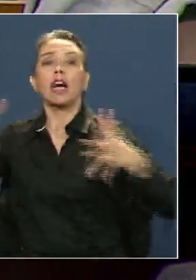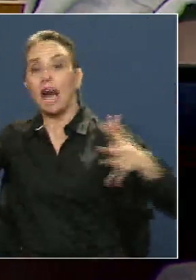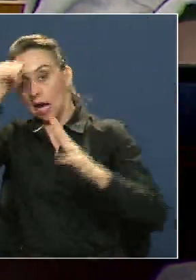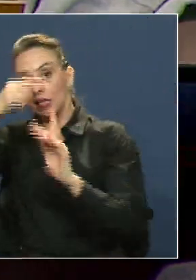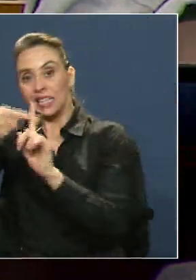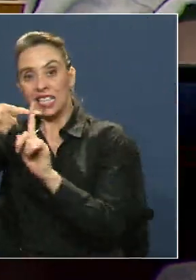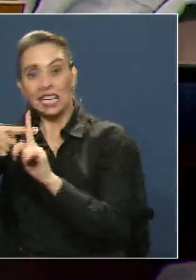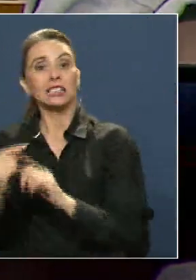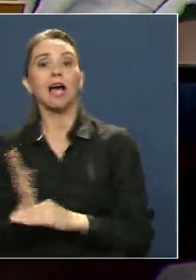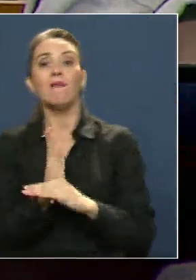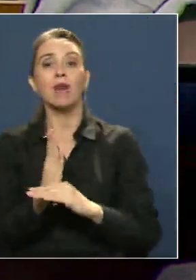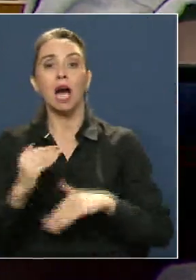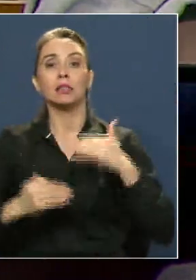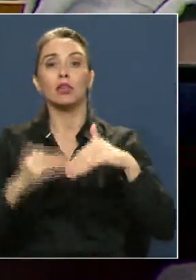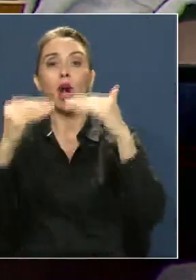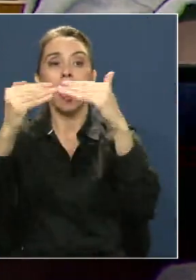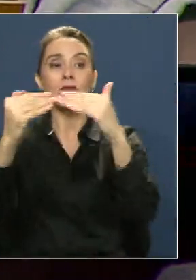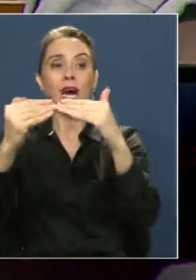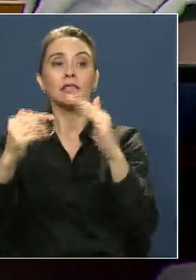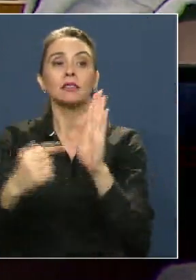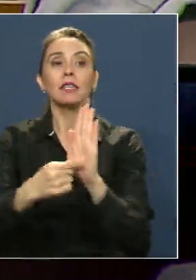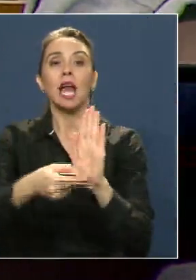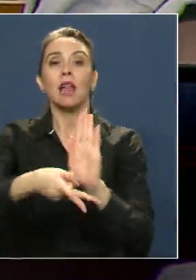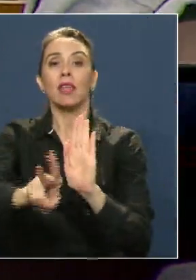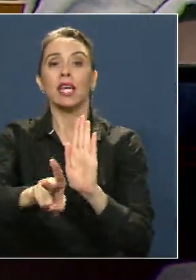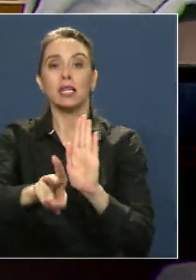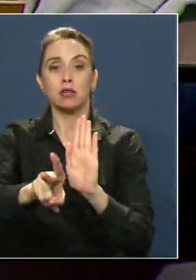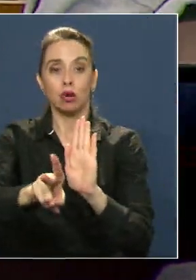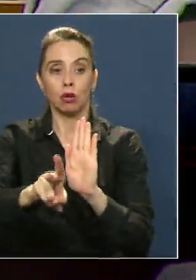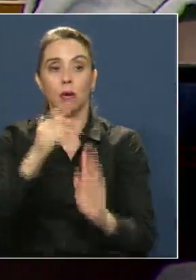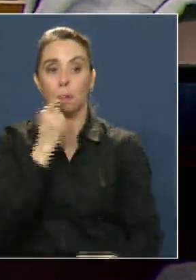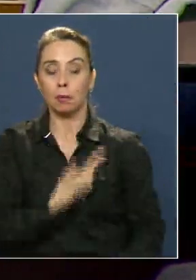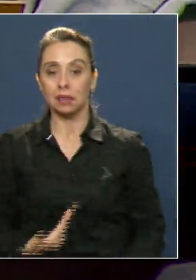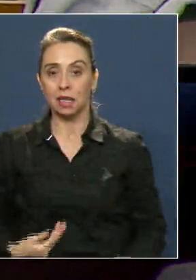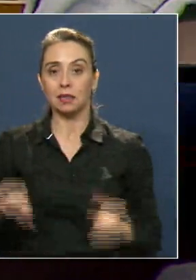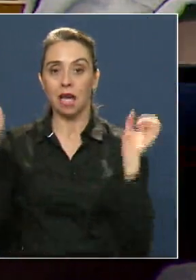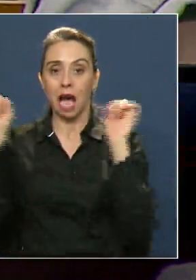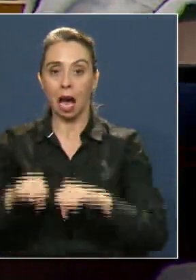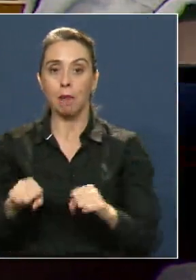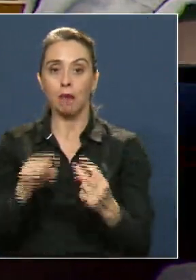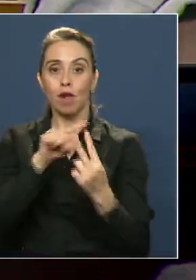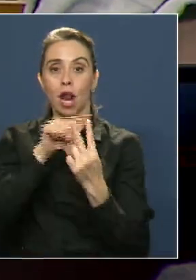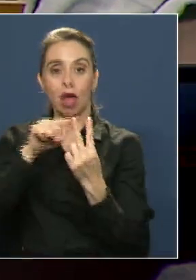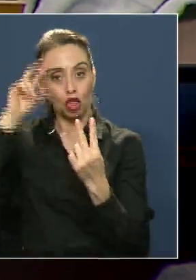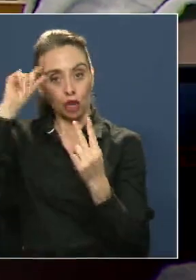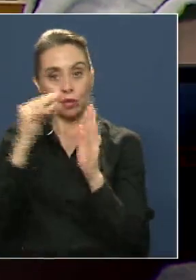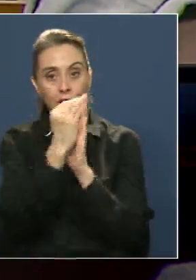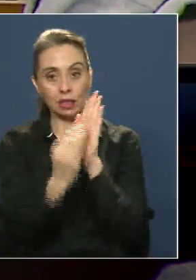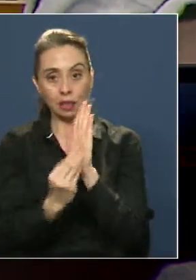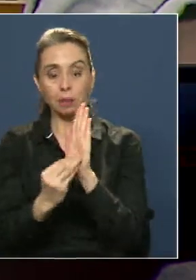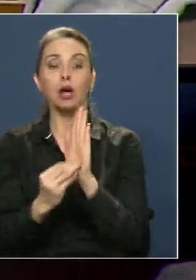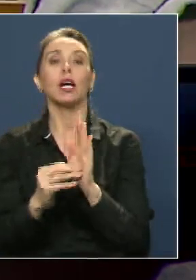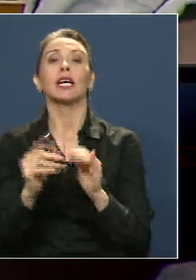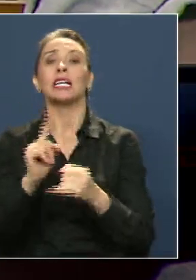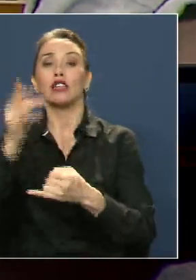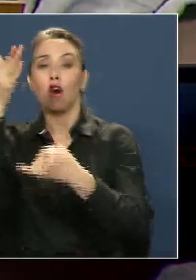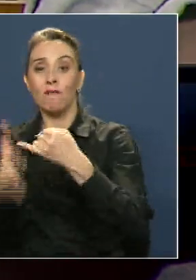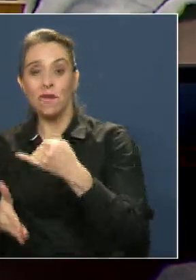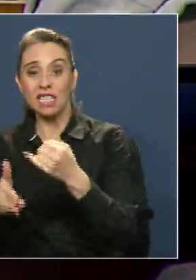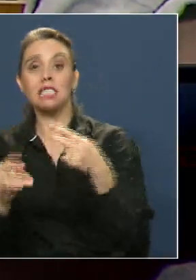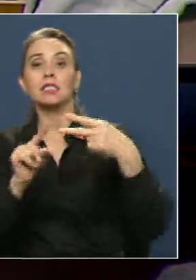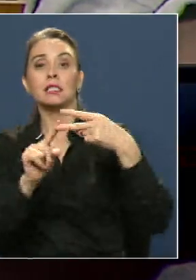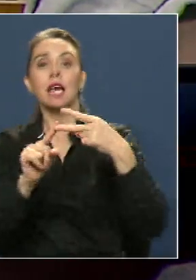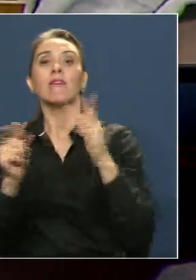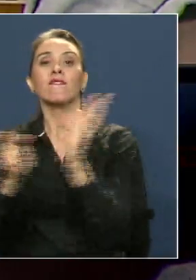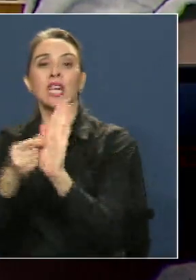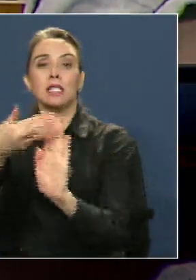básico de avance respecto a nuestro derecho, presidente. Voy a aprobar ambas ideas, presidente, la imprescriptibilidad y la retroactividad con